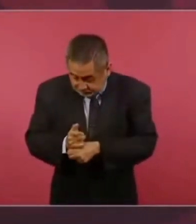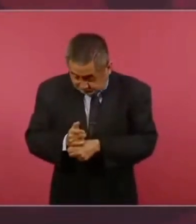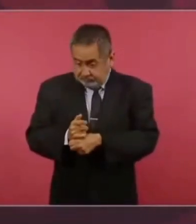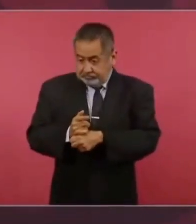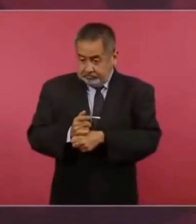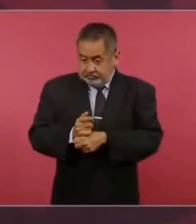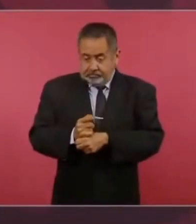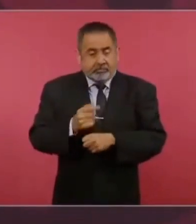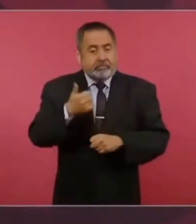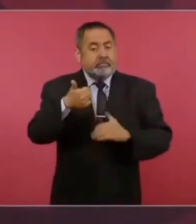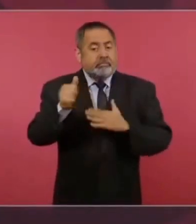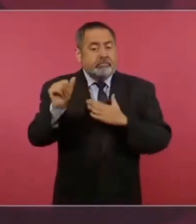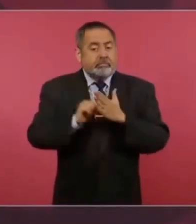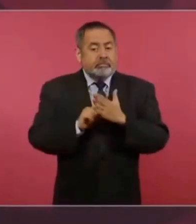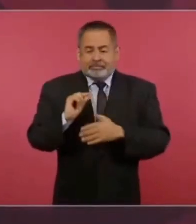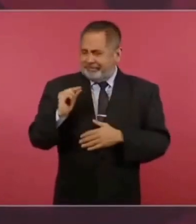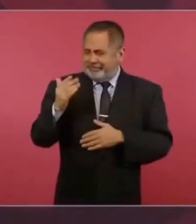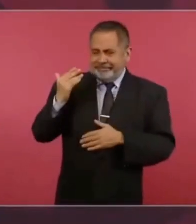6 meses.